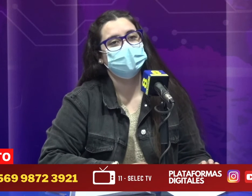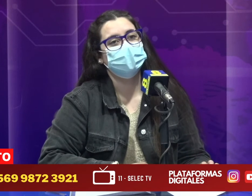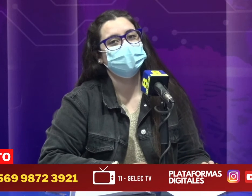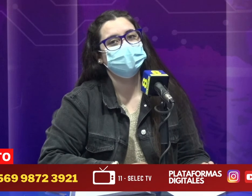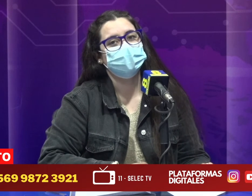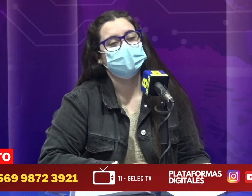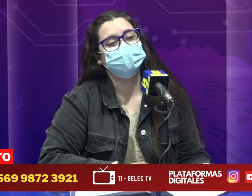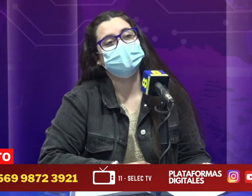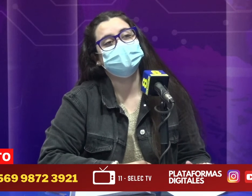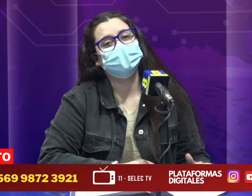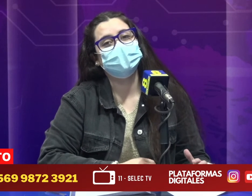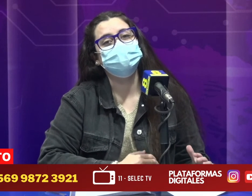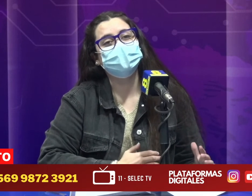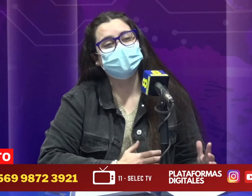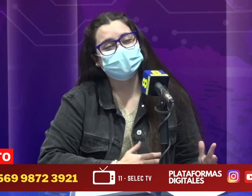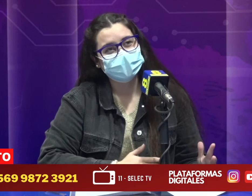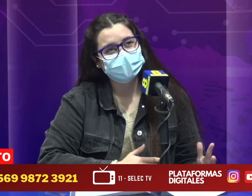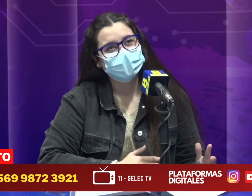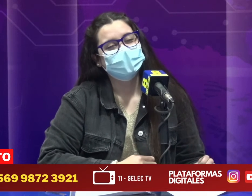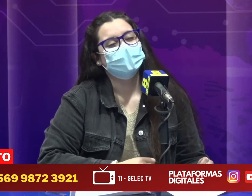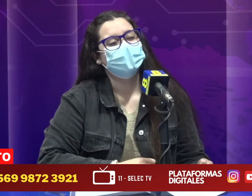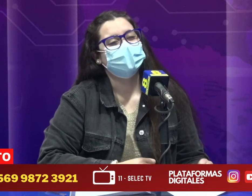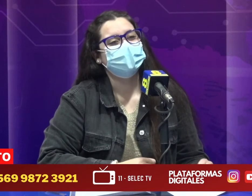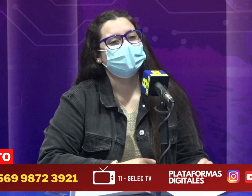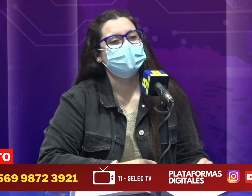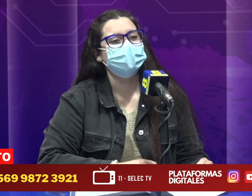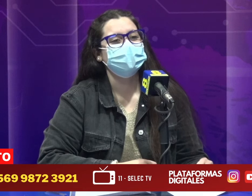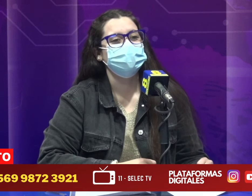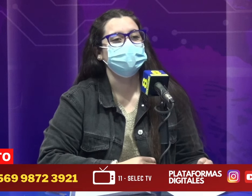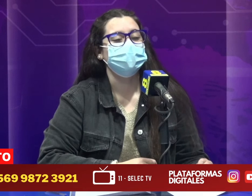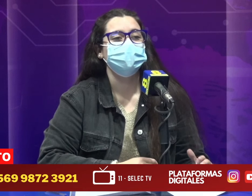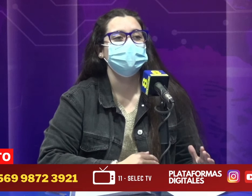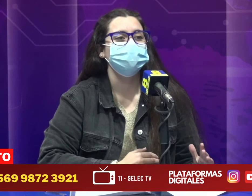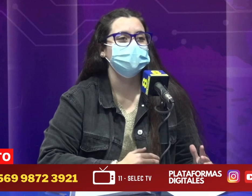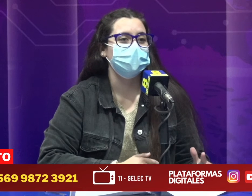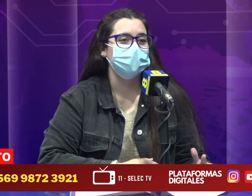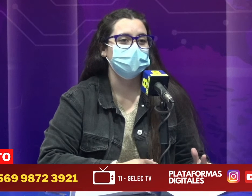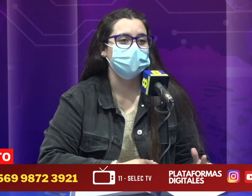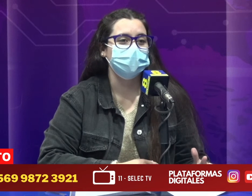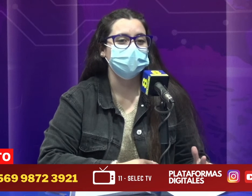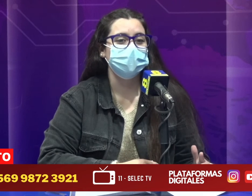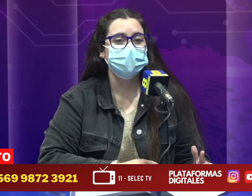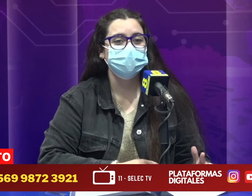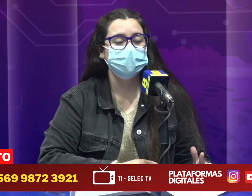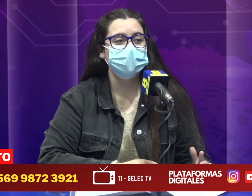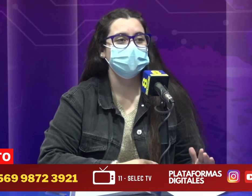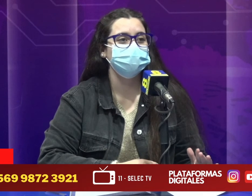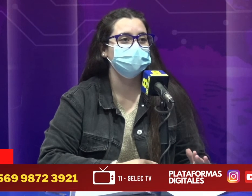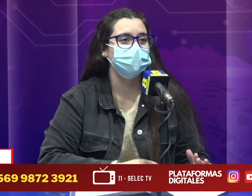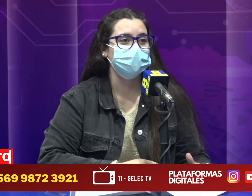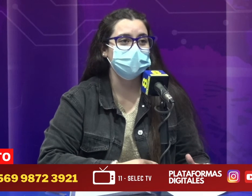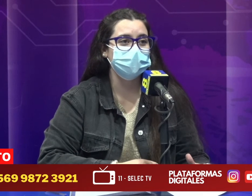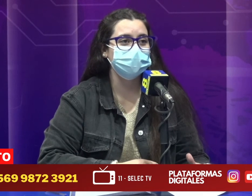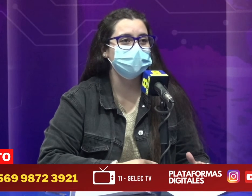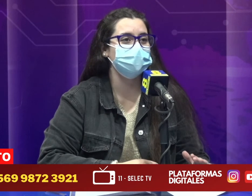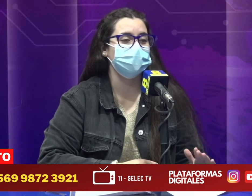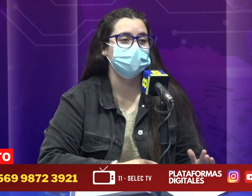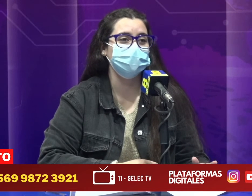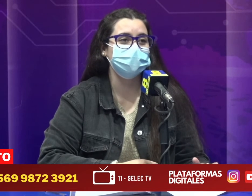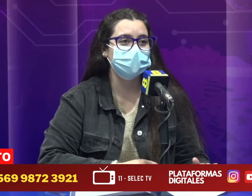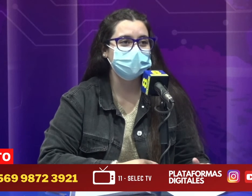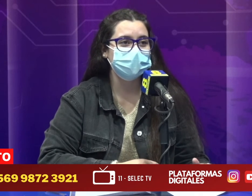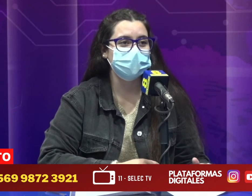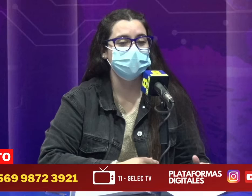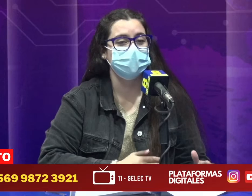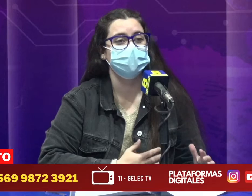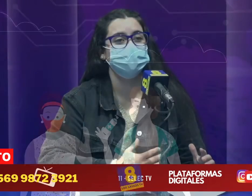como delegados queremos hacer la invitación a que la gente, por favor, cuando vaya a votar, termine de votar y por